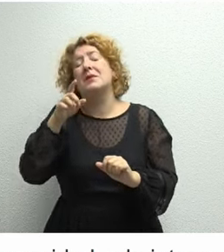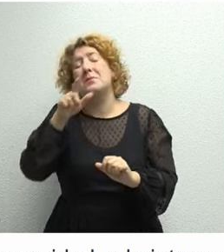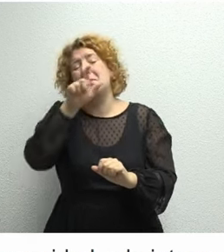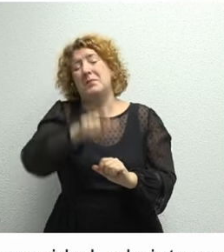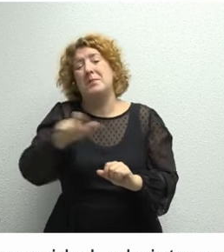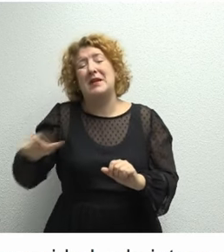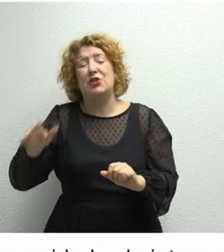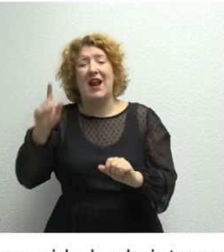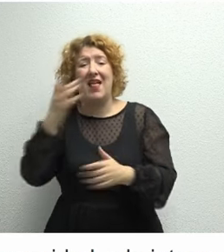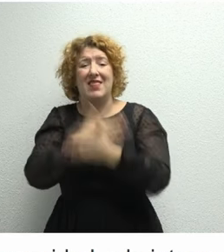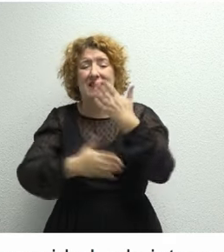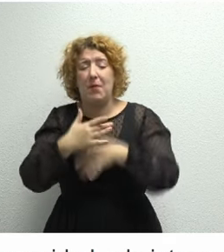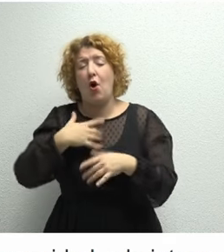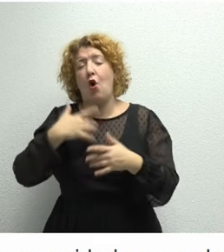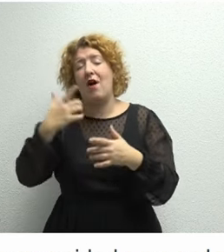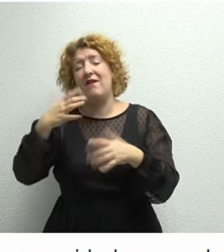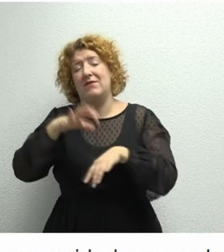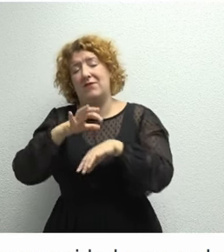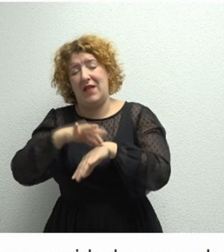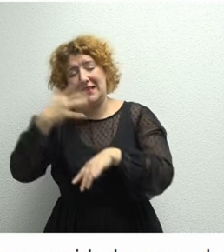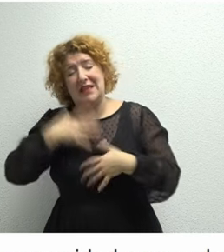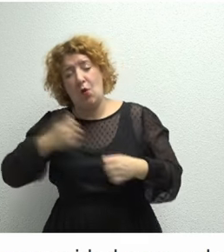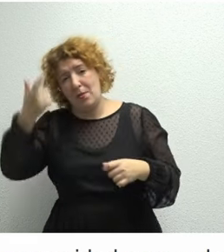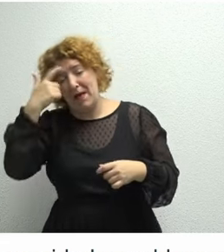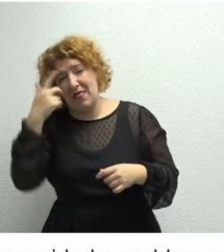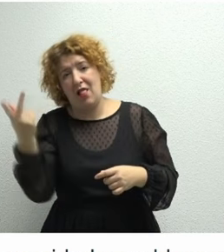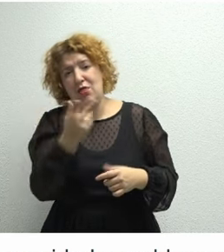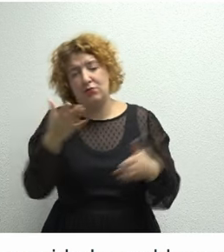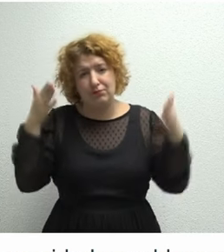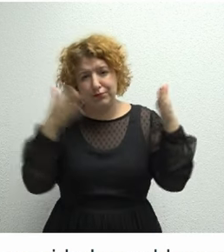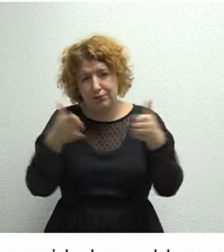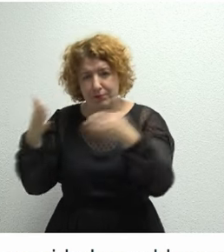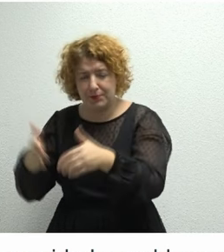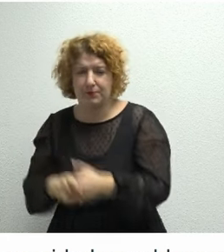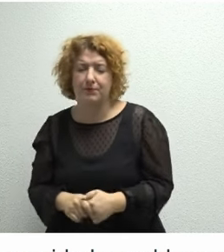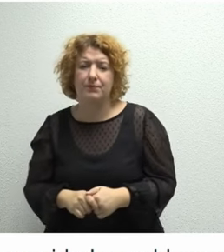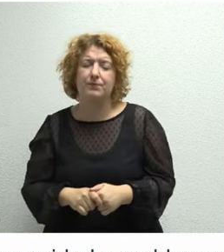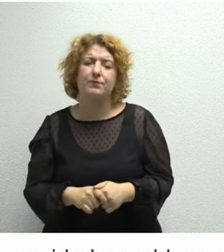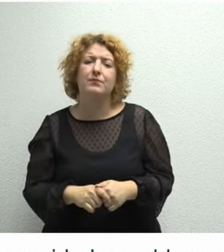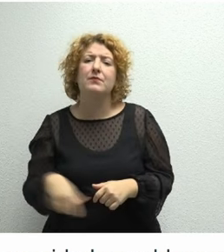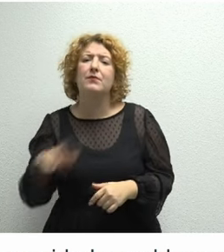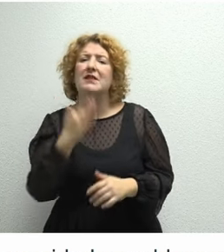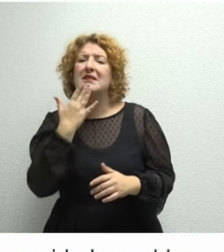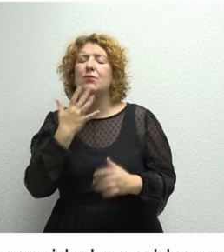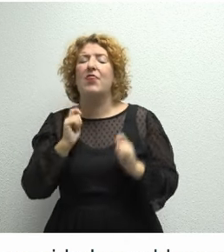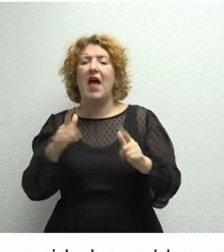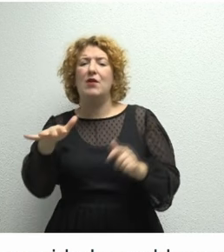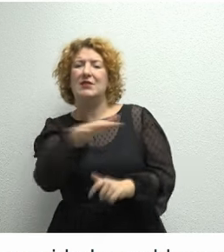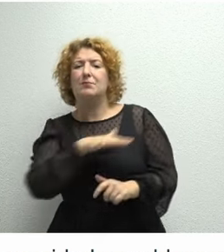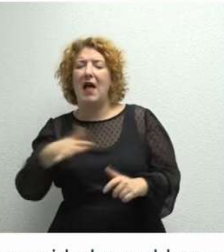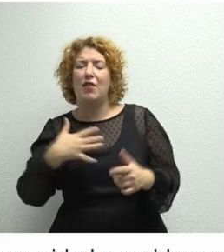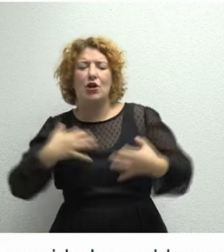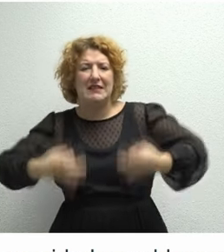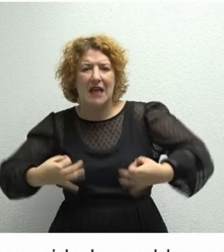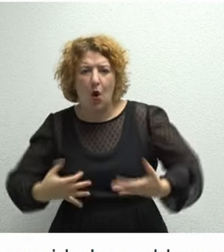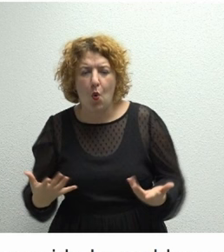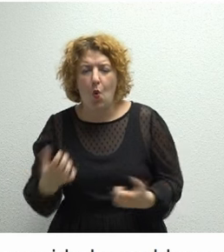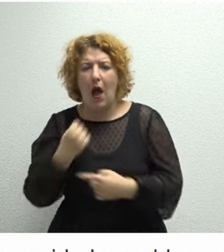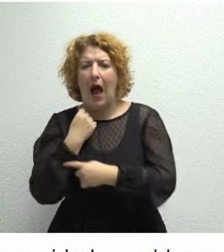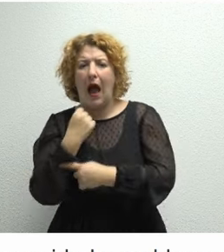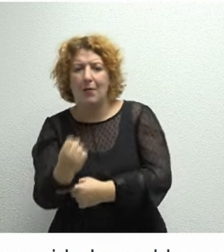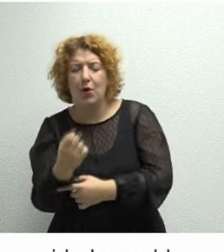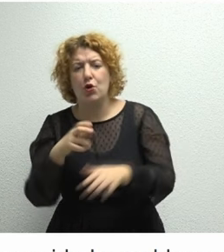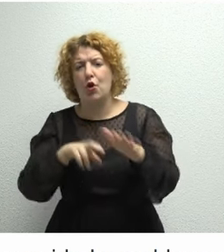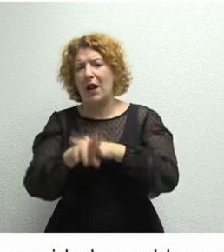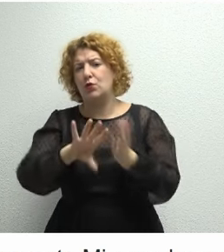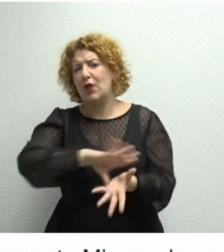casa Busca trazar un nuevo camino hacia la inclusión el objetivo es intentar ofrecer un espacio seguro de apoyo y con recursos